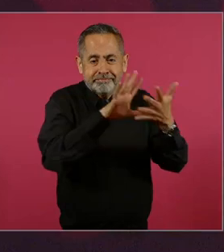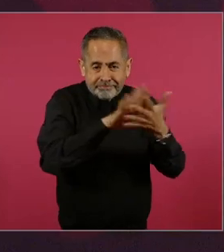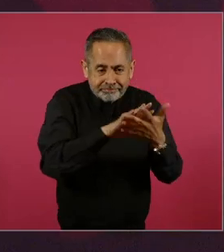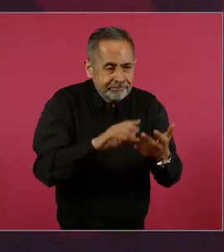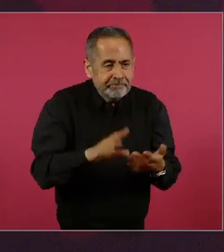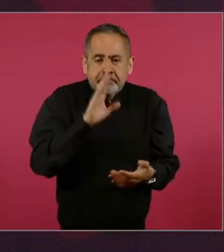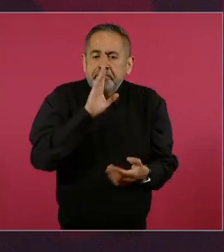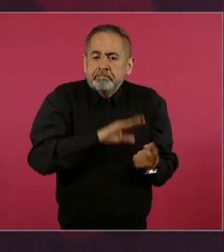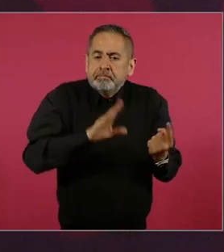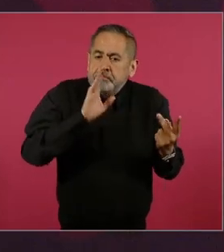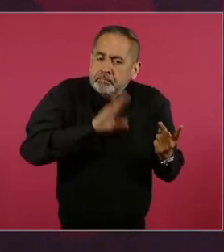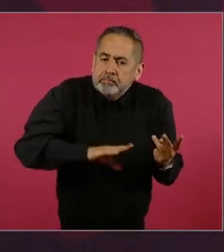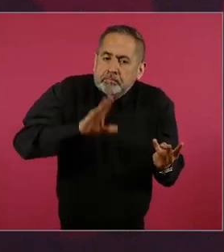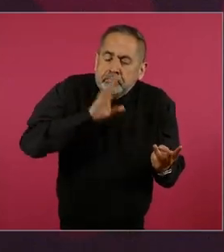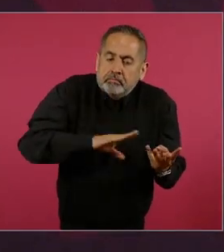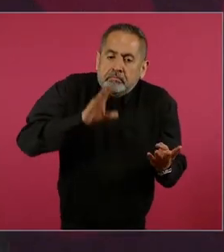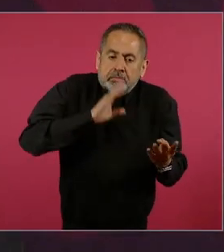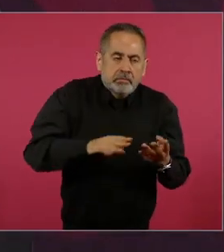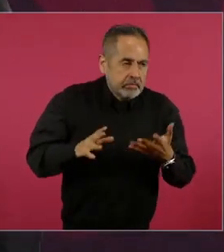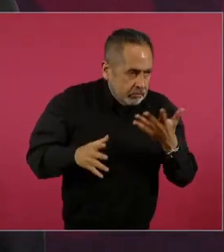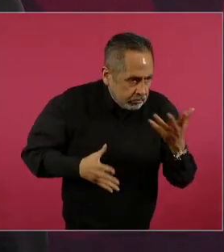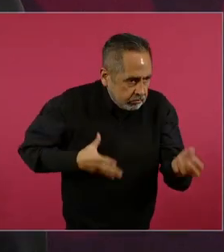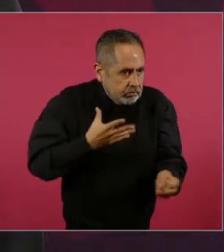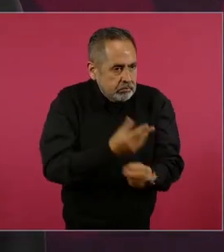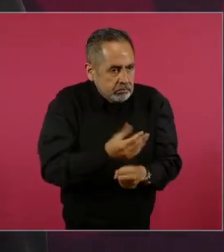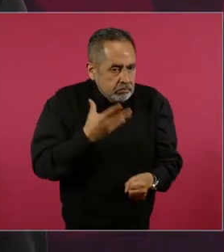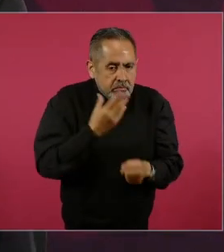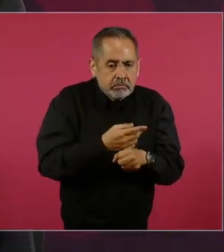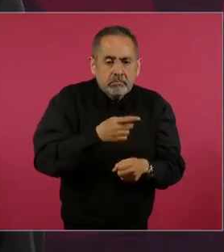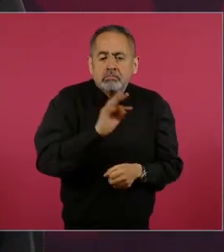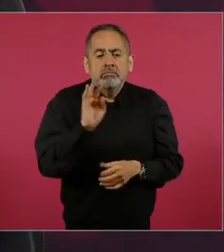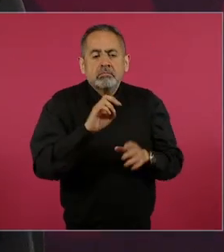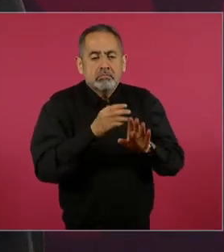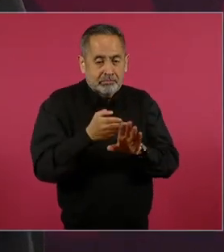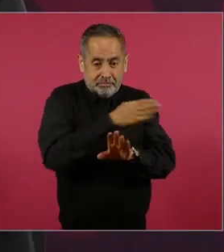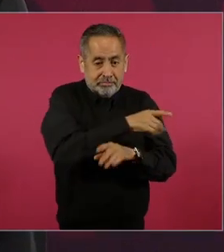las obras tiradas